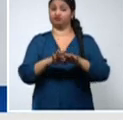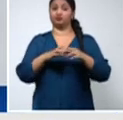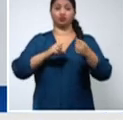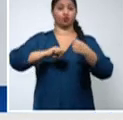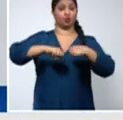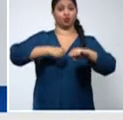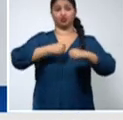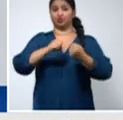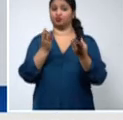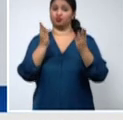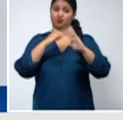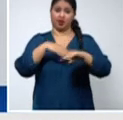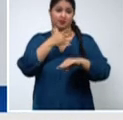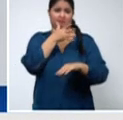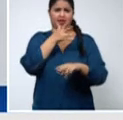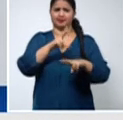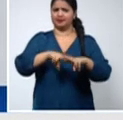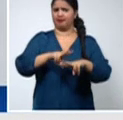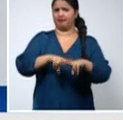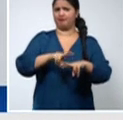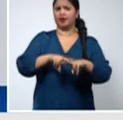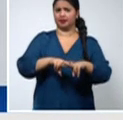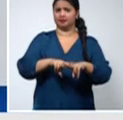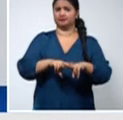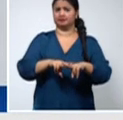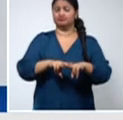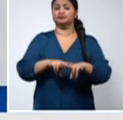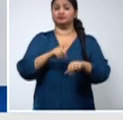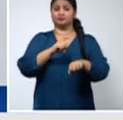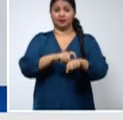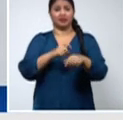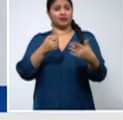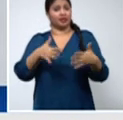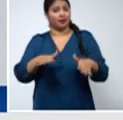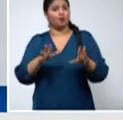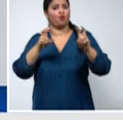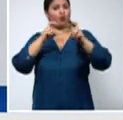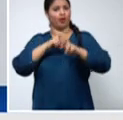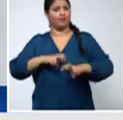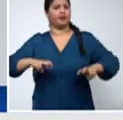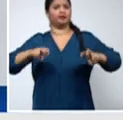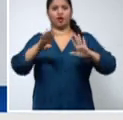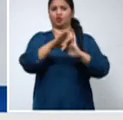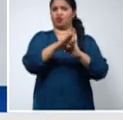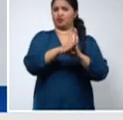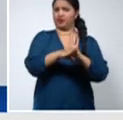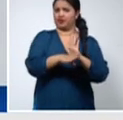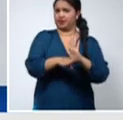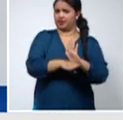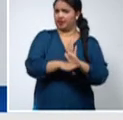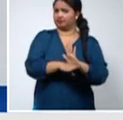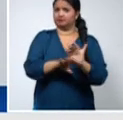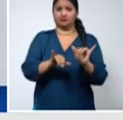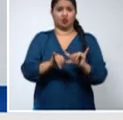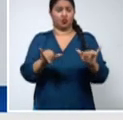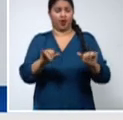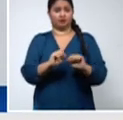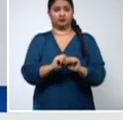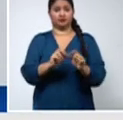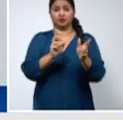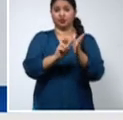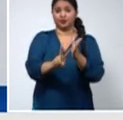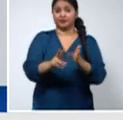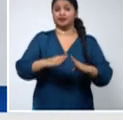algunos eventos que se vienen trabajando. La provincia de Granma también, una cifra muy